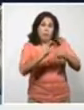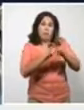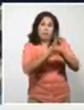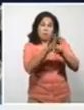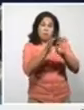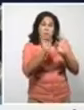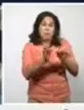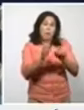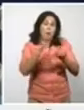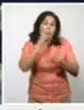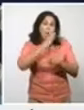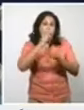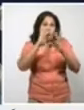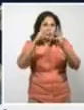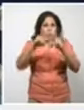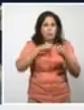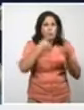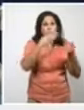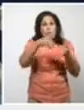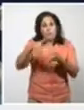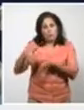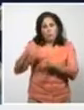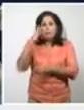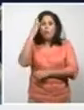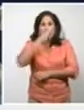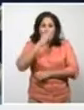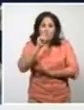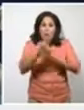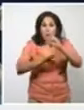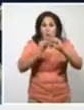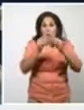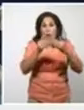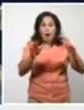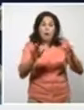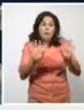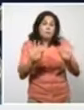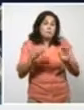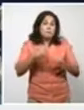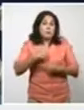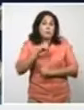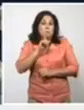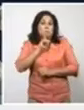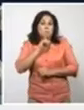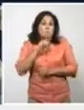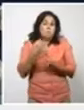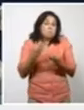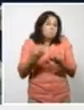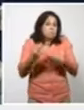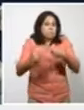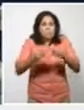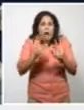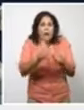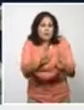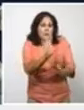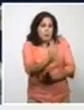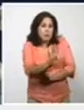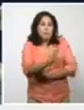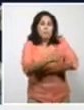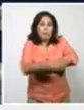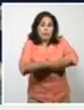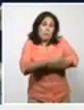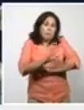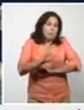peor, con un número elevado de fallecidos. De todas formas, ya hasta anoche a las 12 de la noche